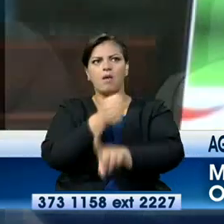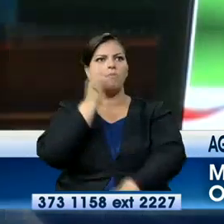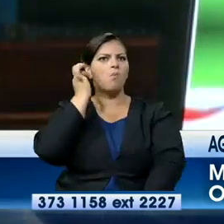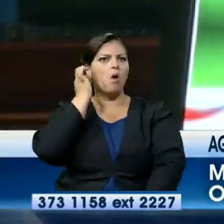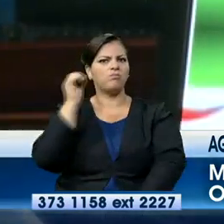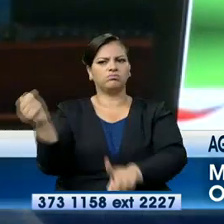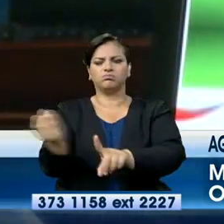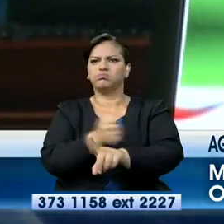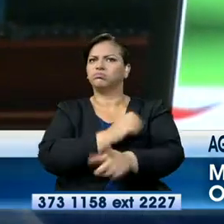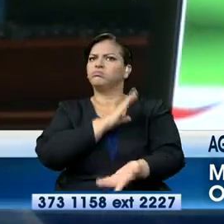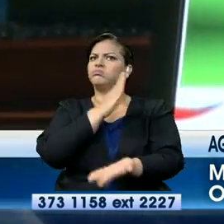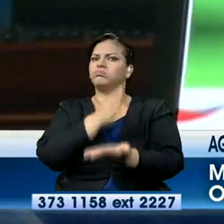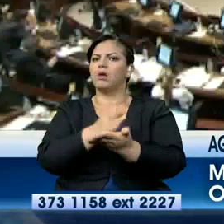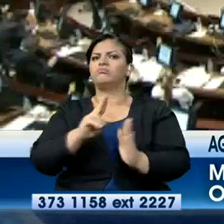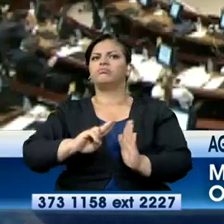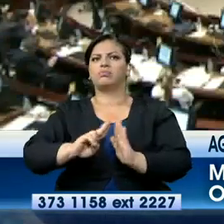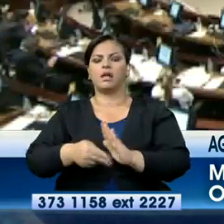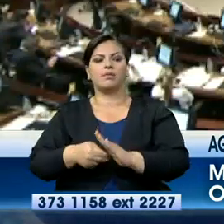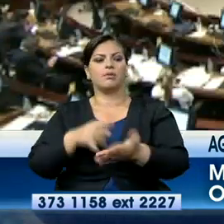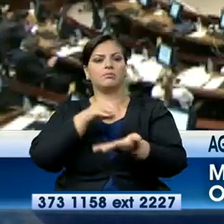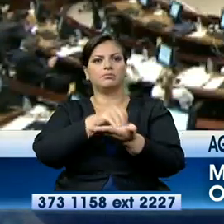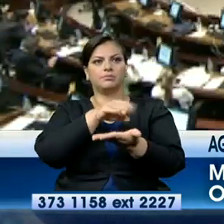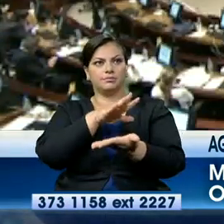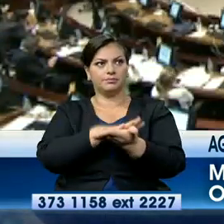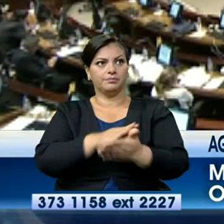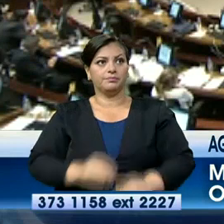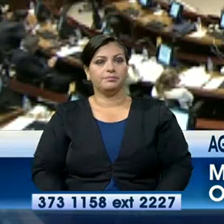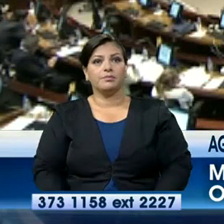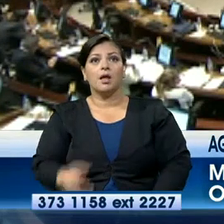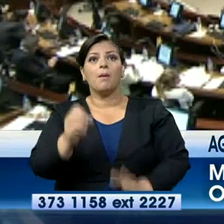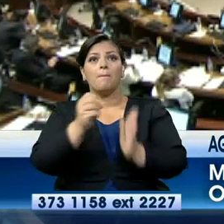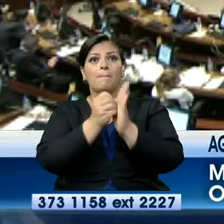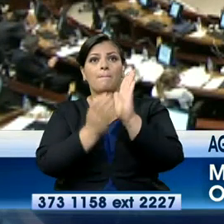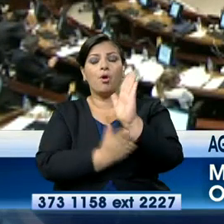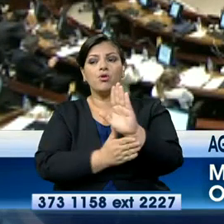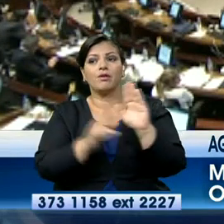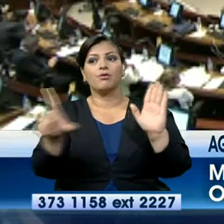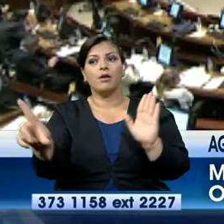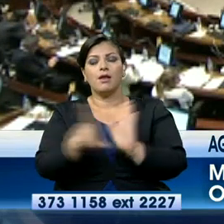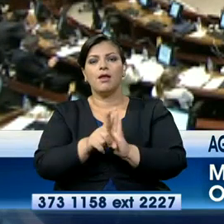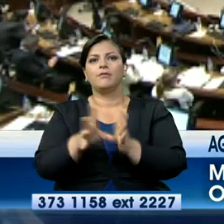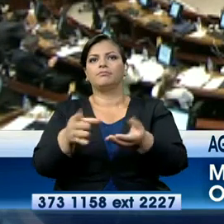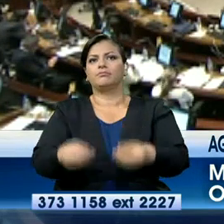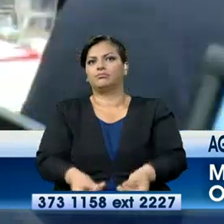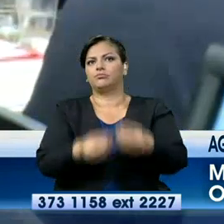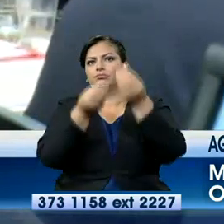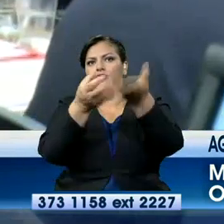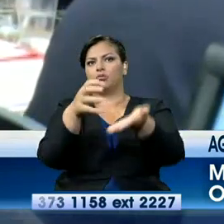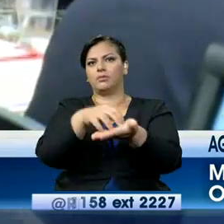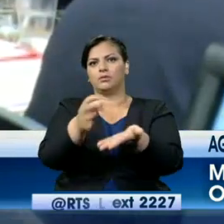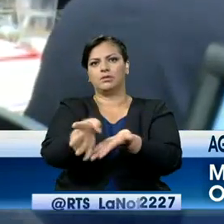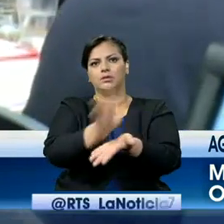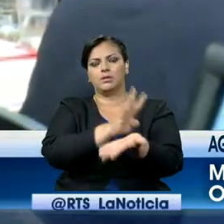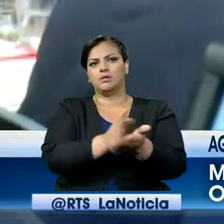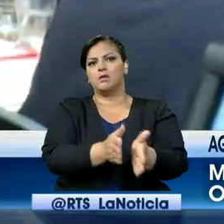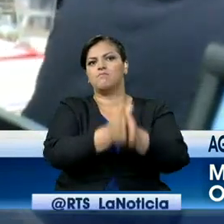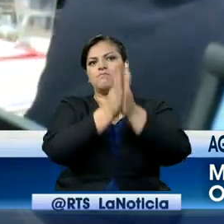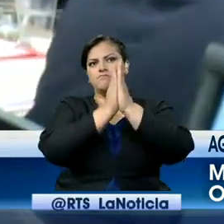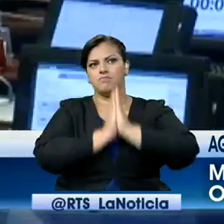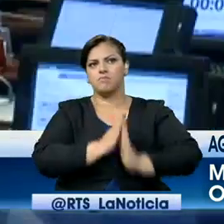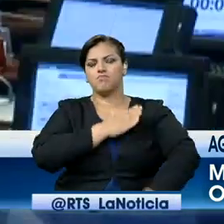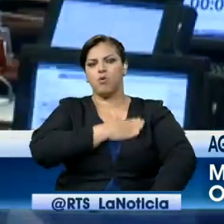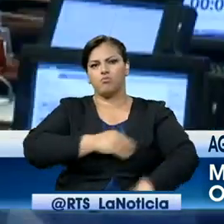Los proyectos de ley reposan en la Asamblea y caminan a un próximo debate. Pero antes, las comisiones encargadas